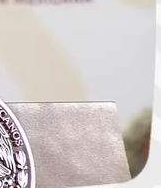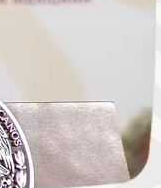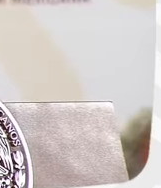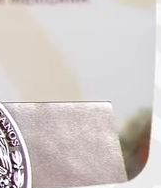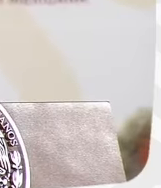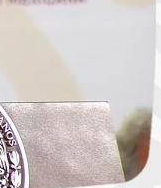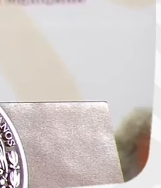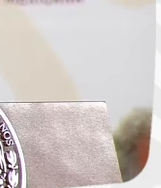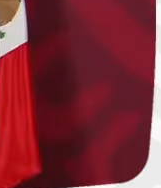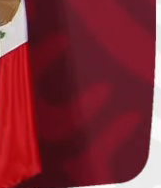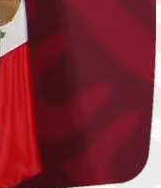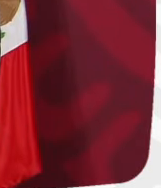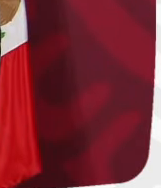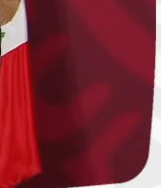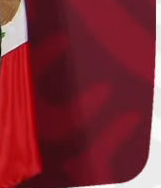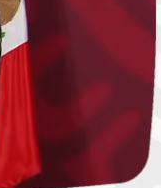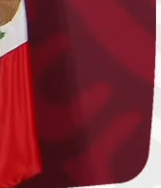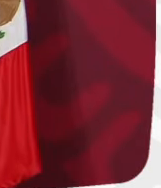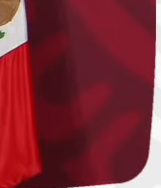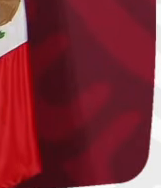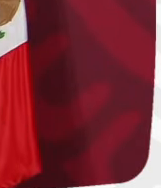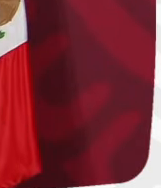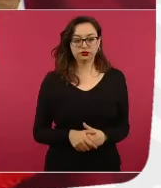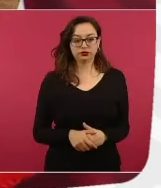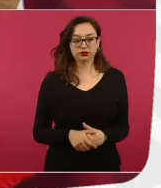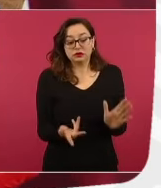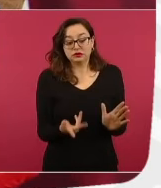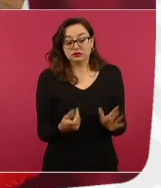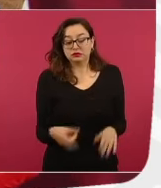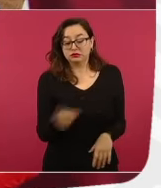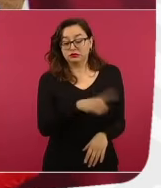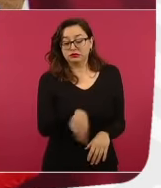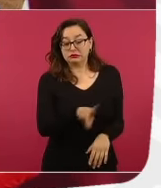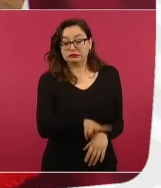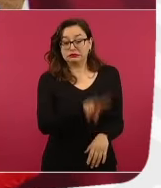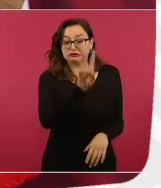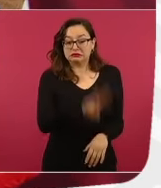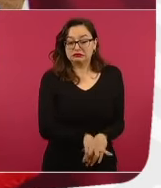así piensan nada más que antes